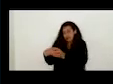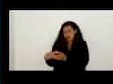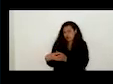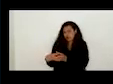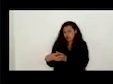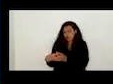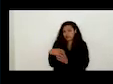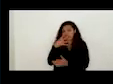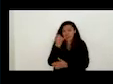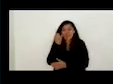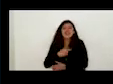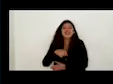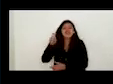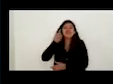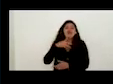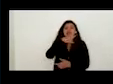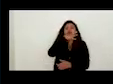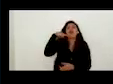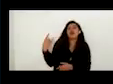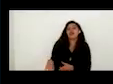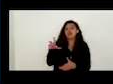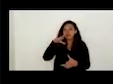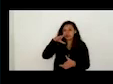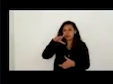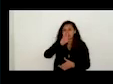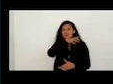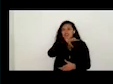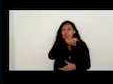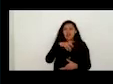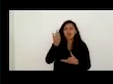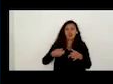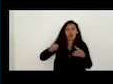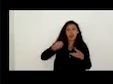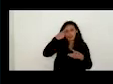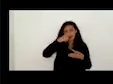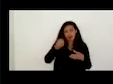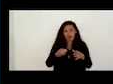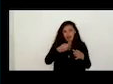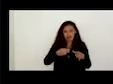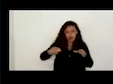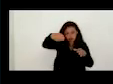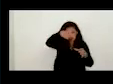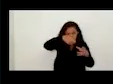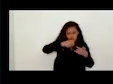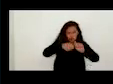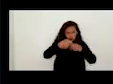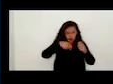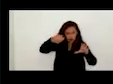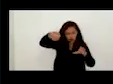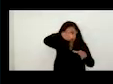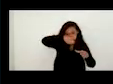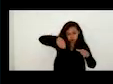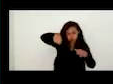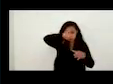ese jitomate, ese chile, esa cebolla que lleva esa salsa con la cual bañé esos totopos,